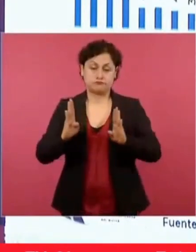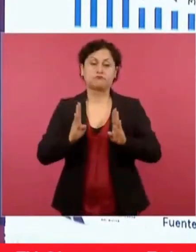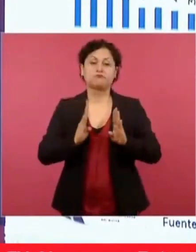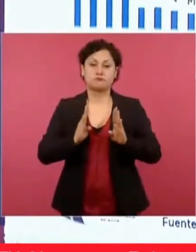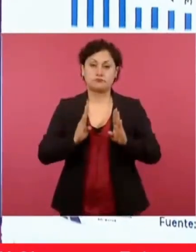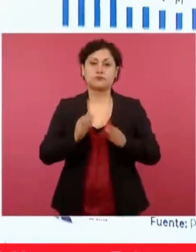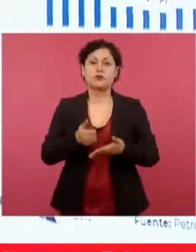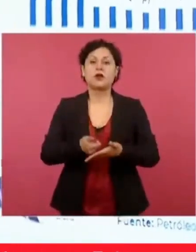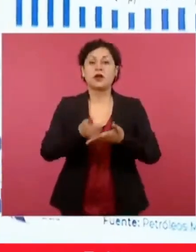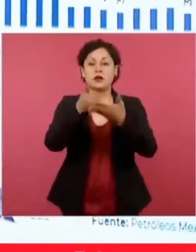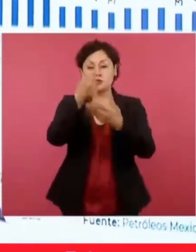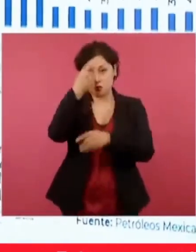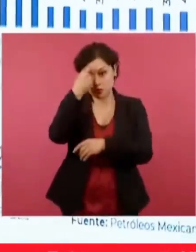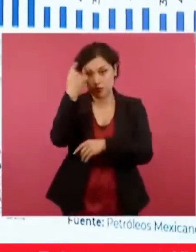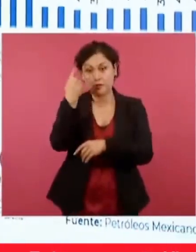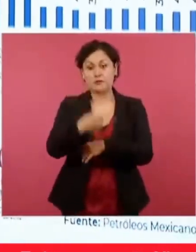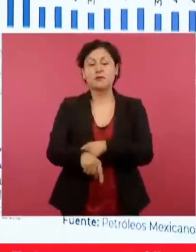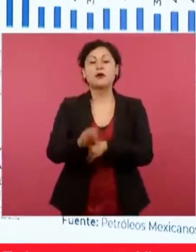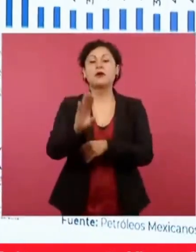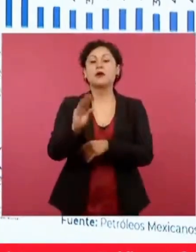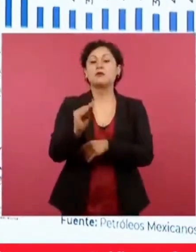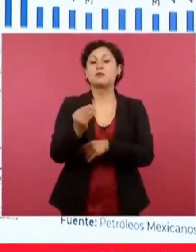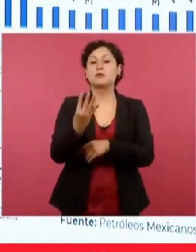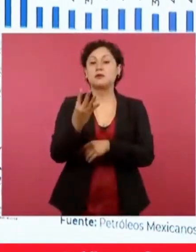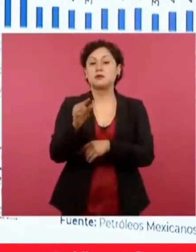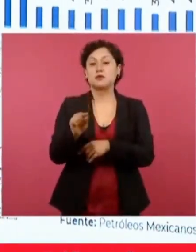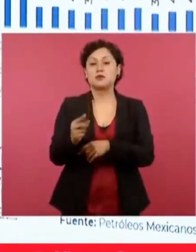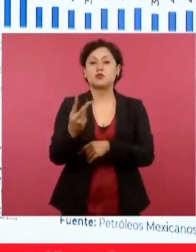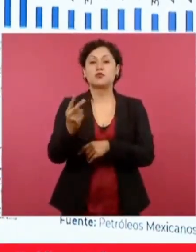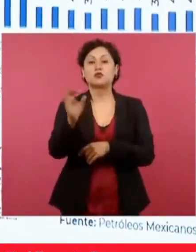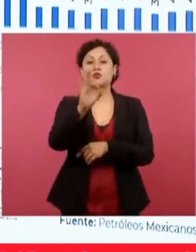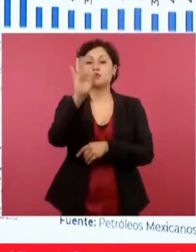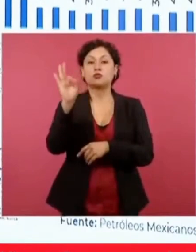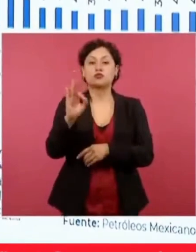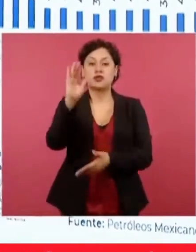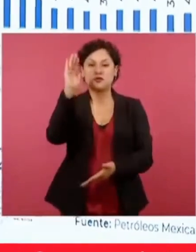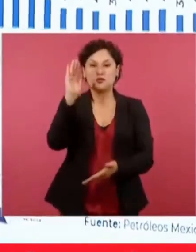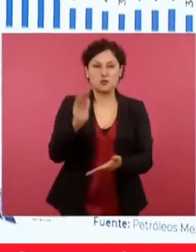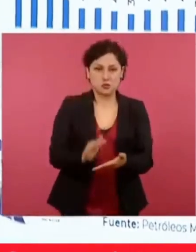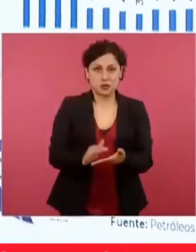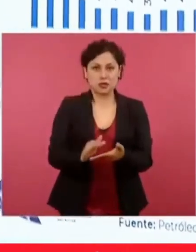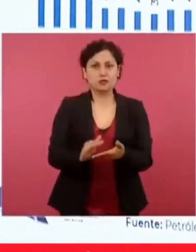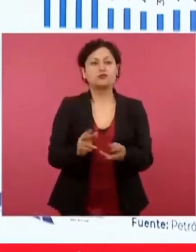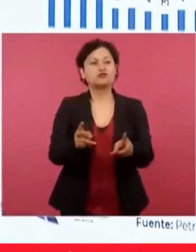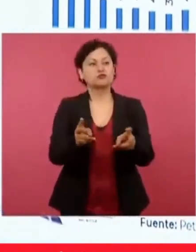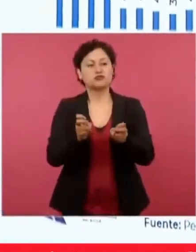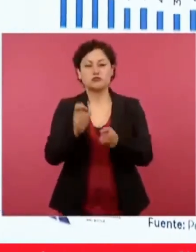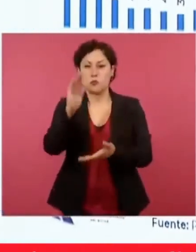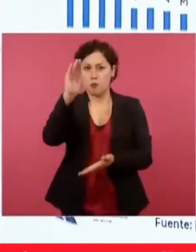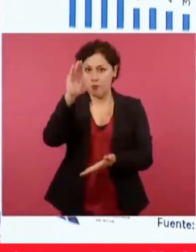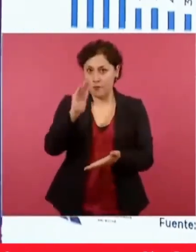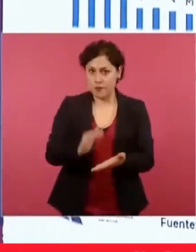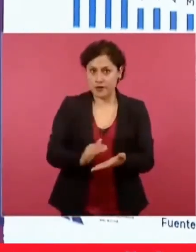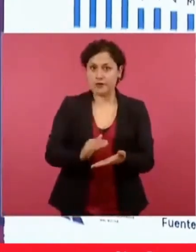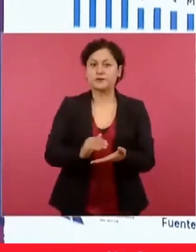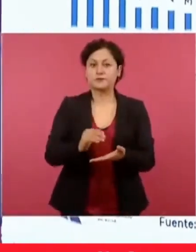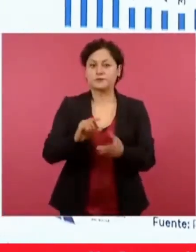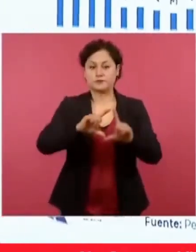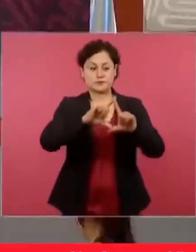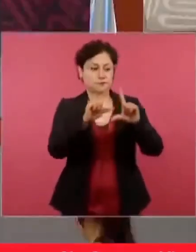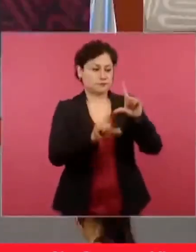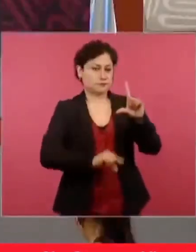producido 94.2 por menos de la ocurrencia de este delito a nivel